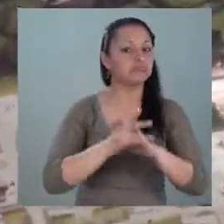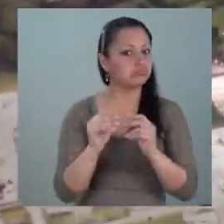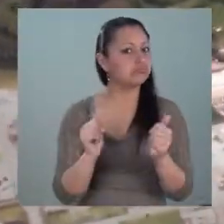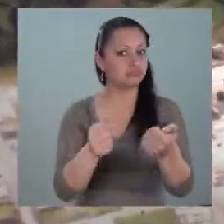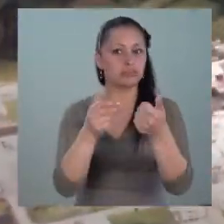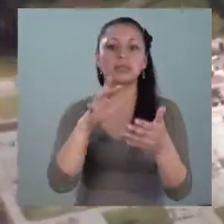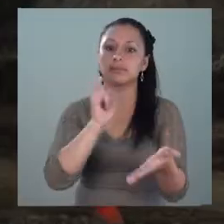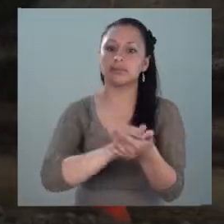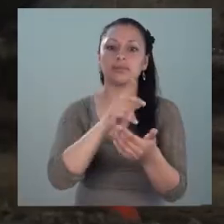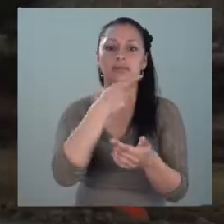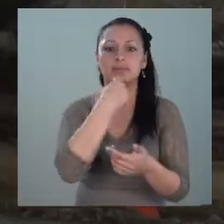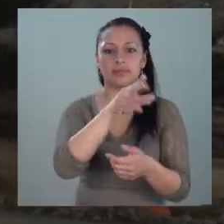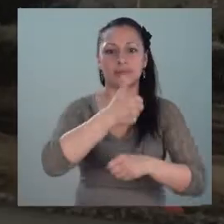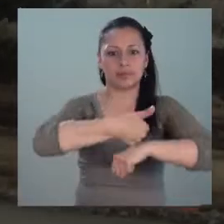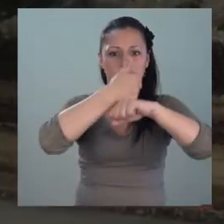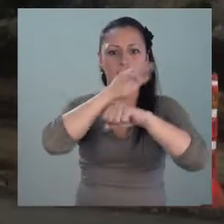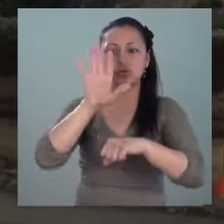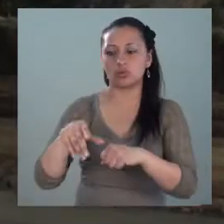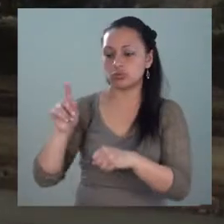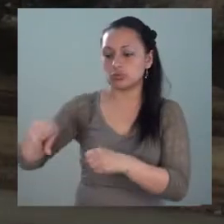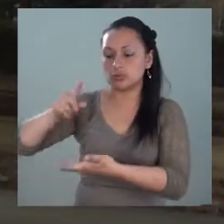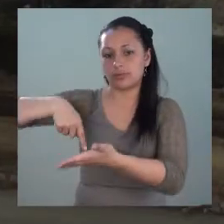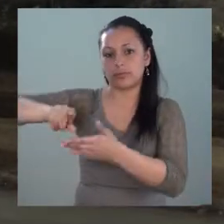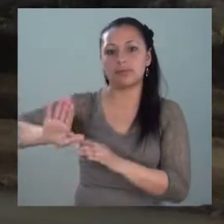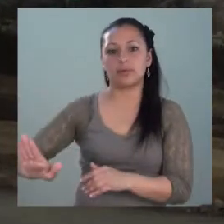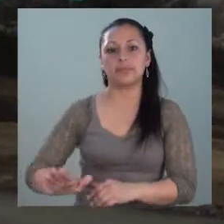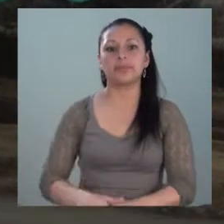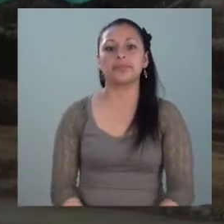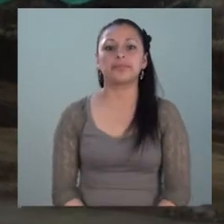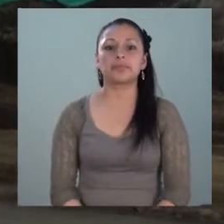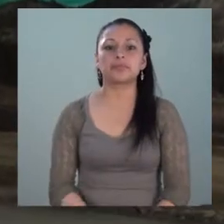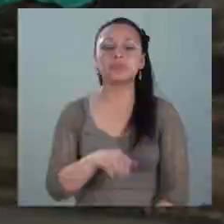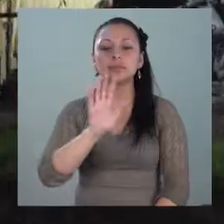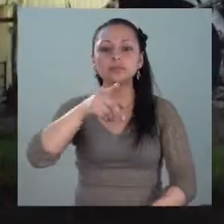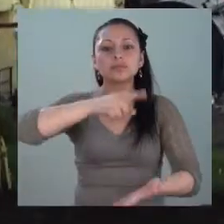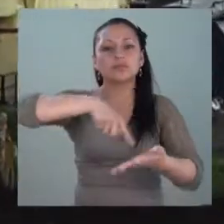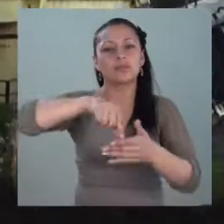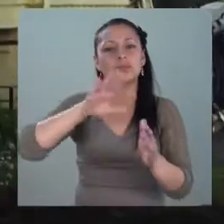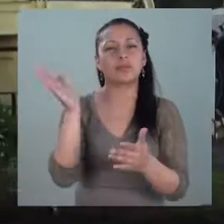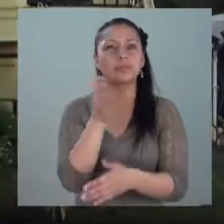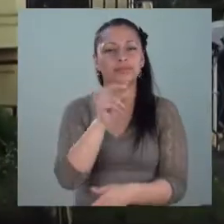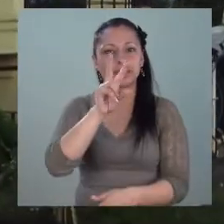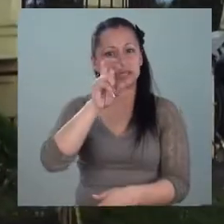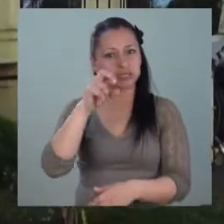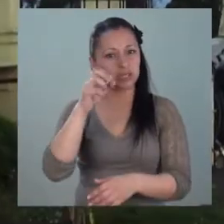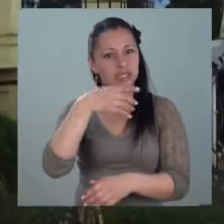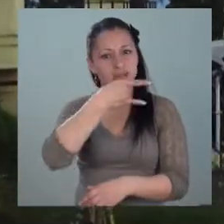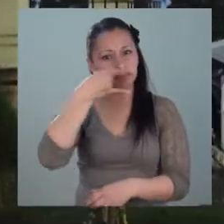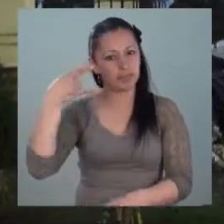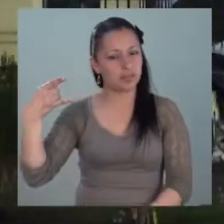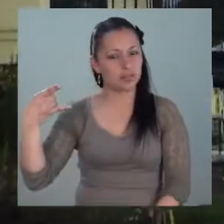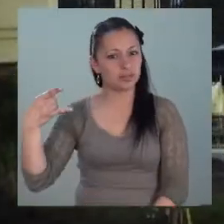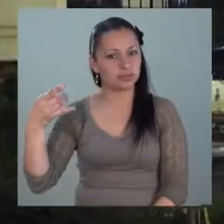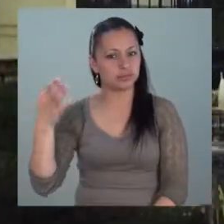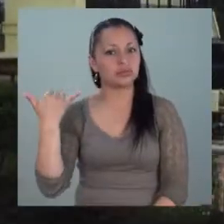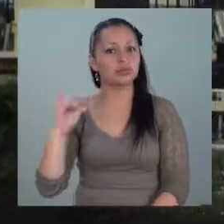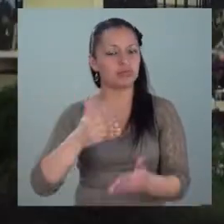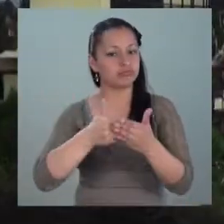avanza a buen ritmo, como también lo corrobora el director de la firma interventora. Contrato que viene desde el 7 de